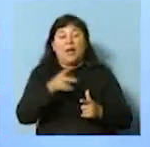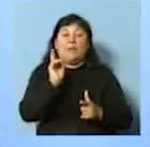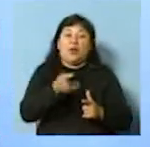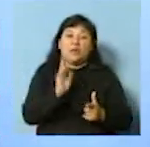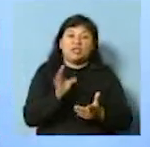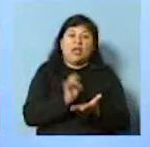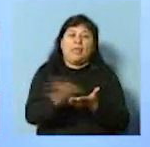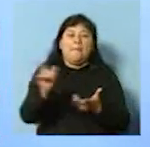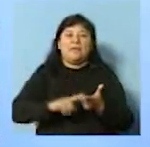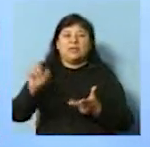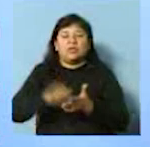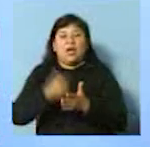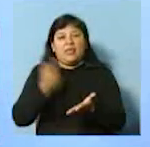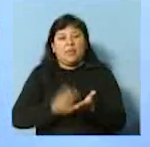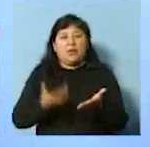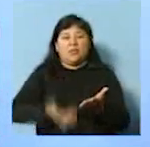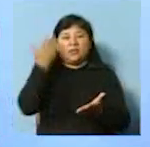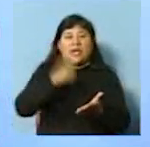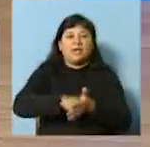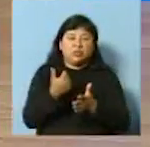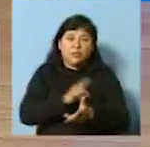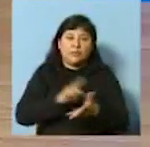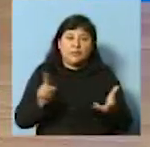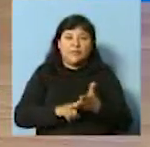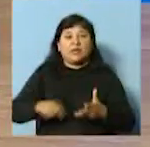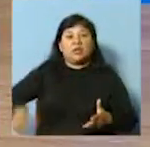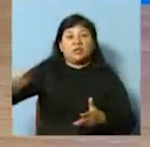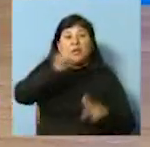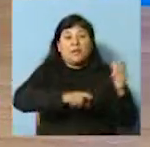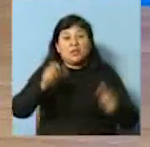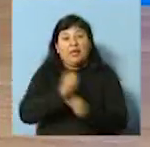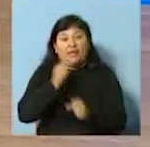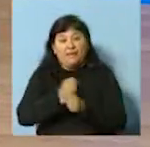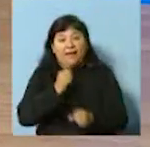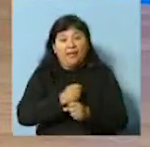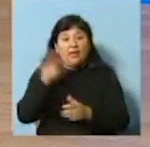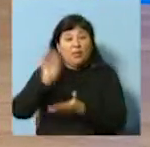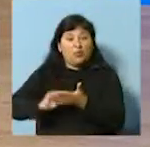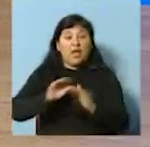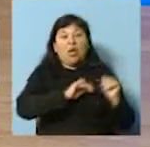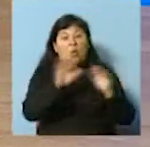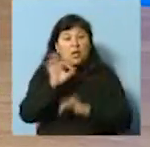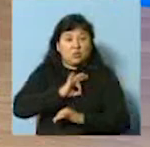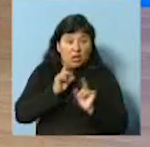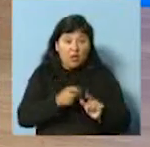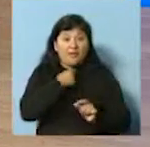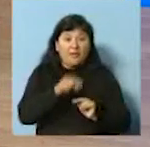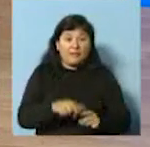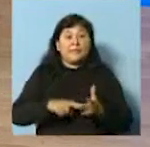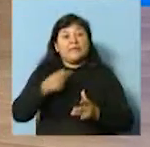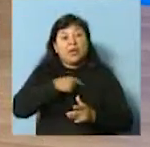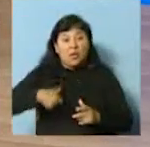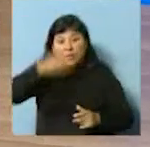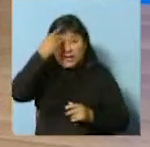anulación de los tarifazos o que todo diputado y funcionario cobre lo mismo que un trabajador están en contra esa medida pero vos fijate que cuando el gobernador